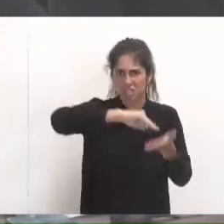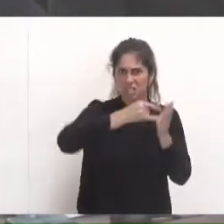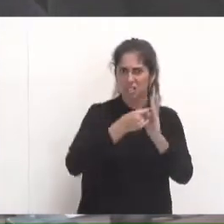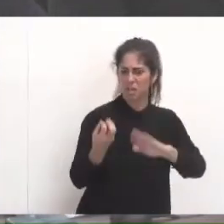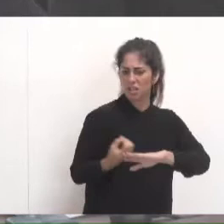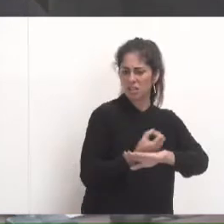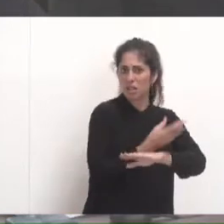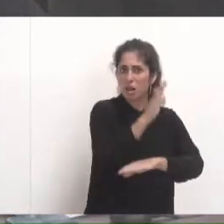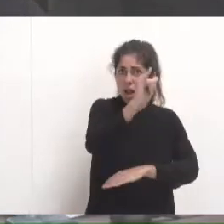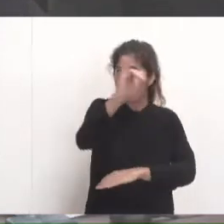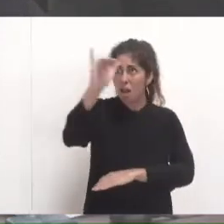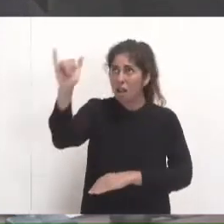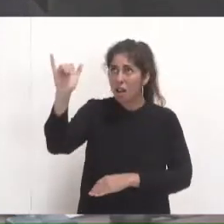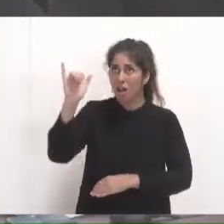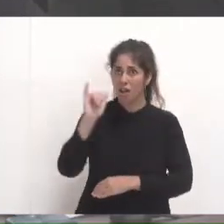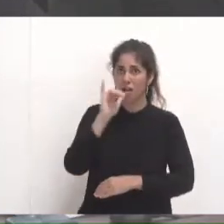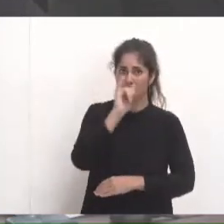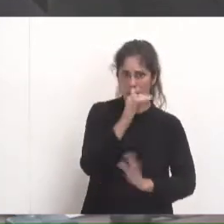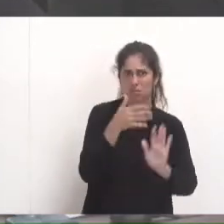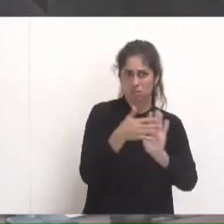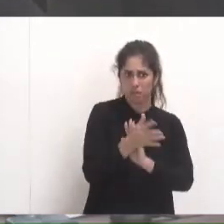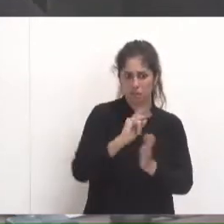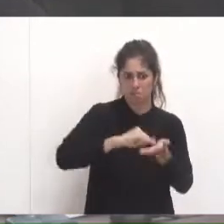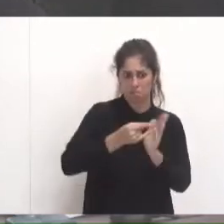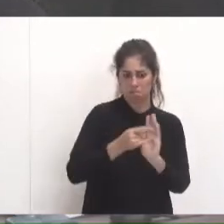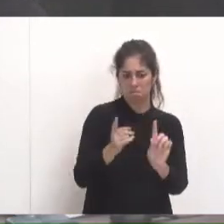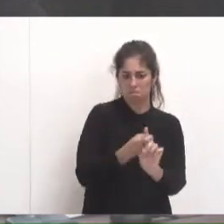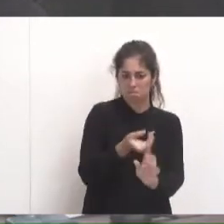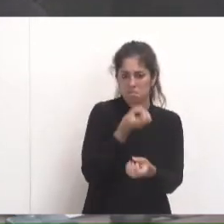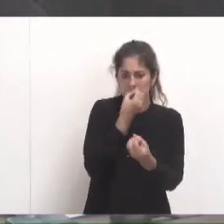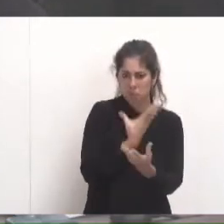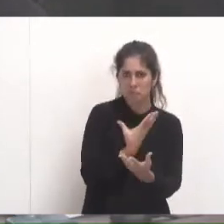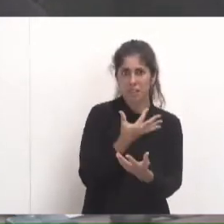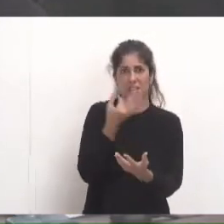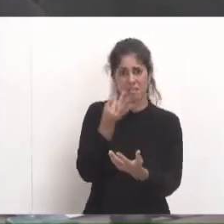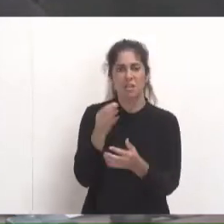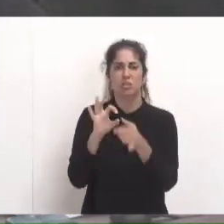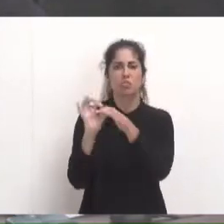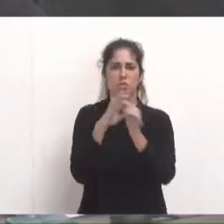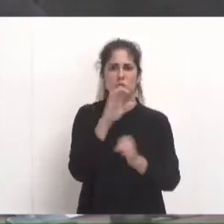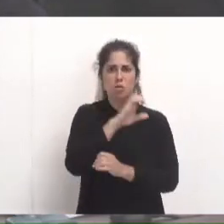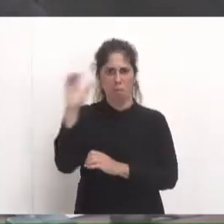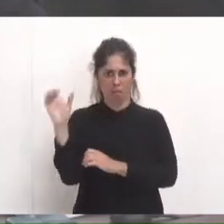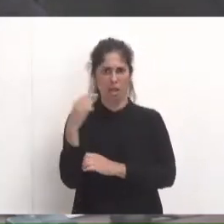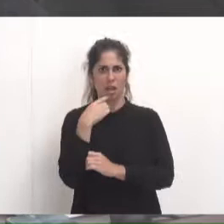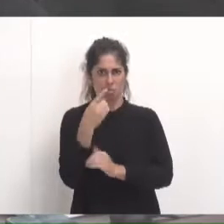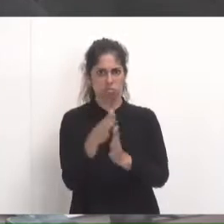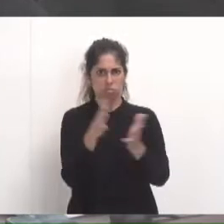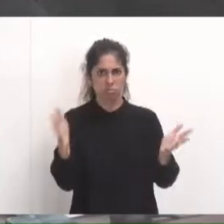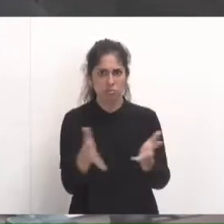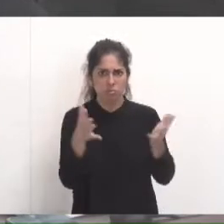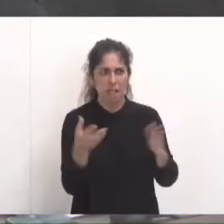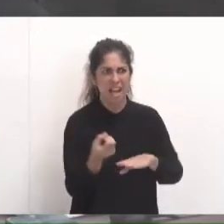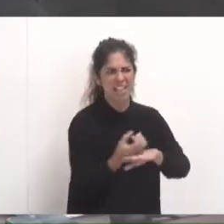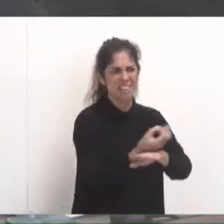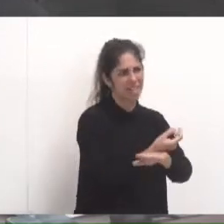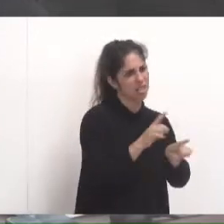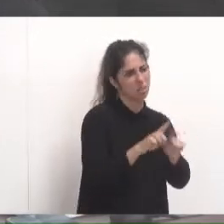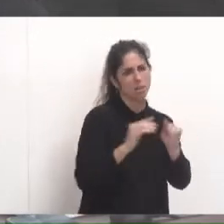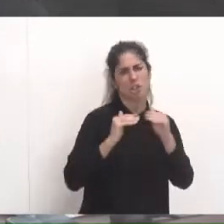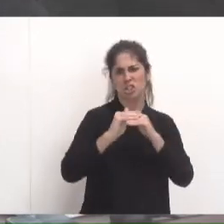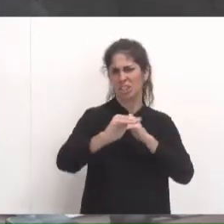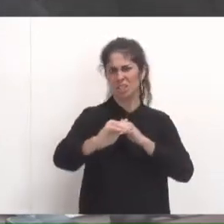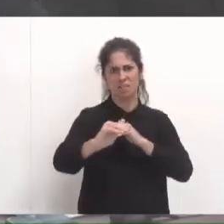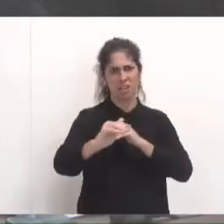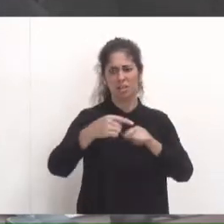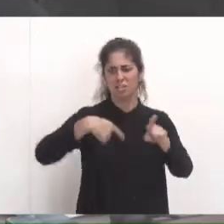por eso es una solución, pero mire, es una solución que hoy está defendiendo la Unión Europea como el sistema de movilidad más sostenible, porque en la medida